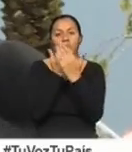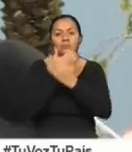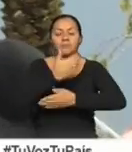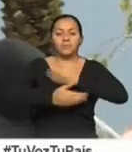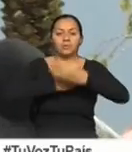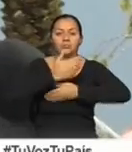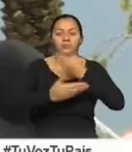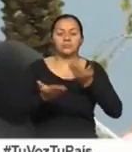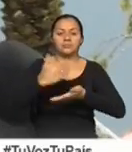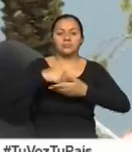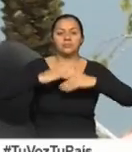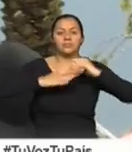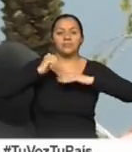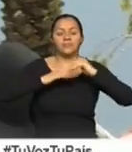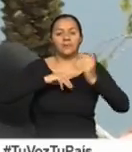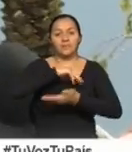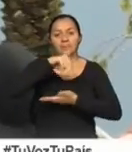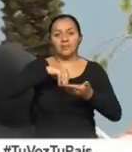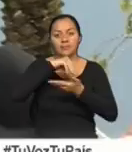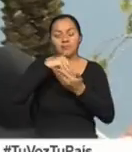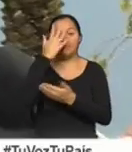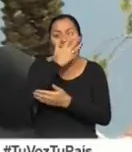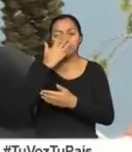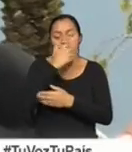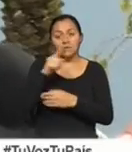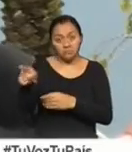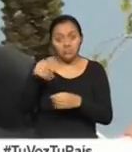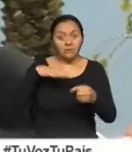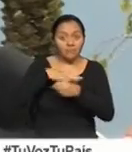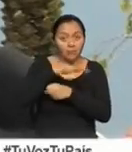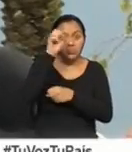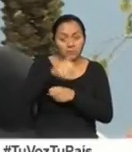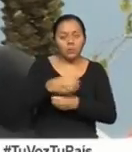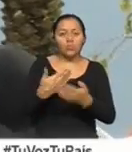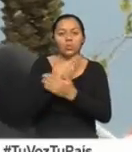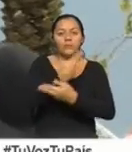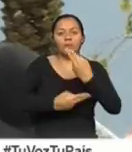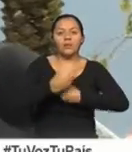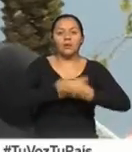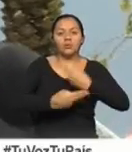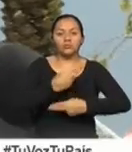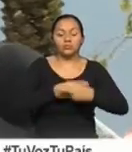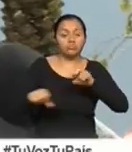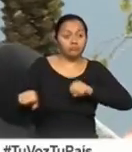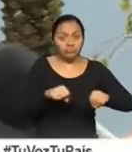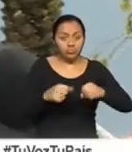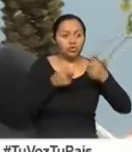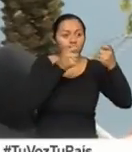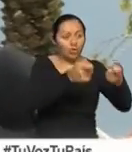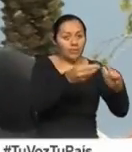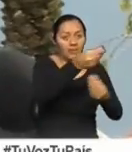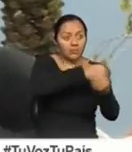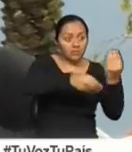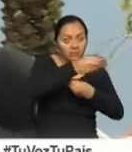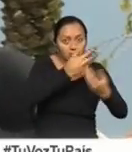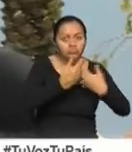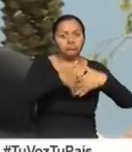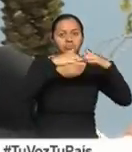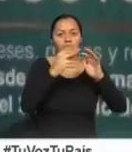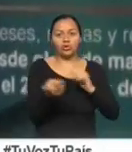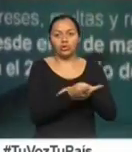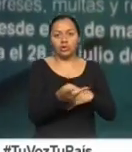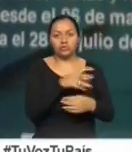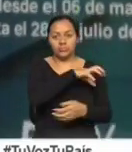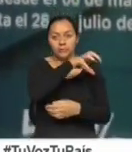procesos de reconstrucción de manabí esmeraldas no sólo tiene incidencia en nuevos negocios en el flujo de recursos hacia su provincia sino a